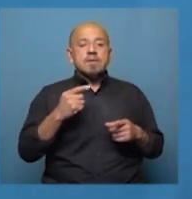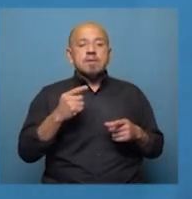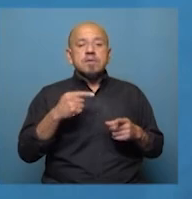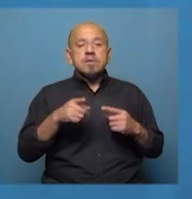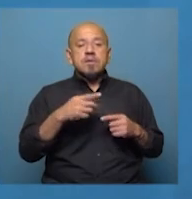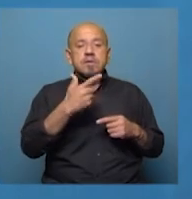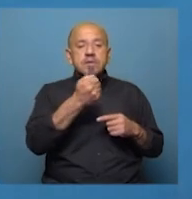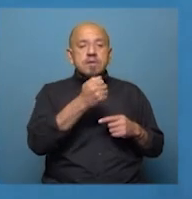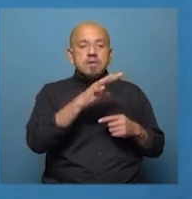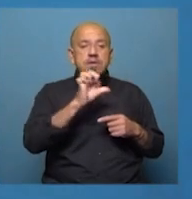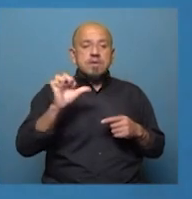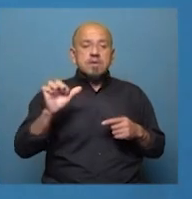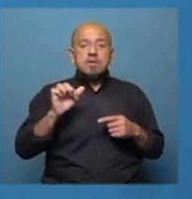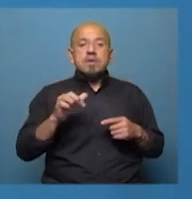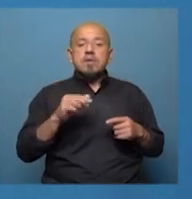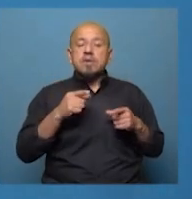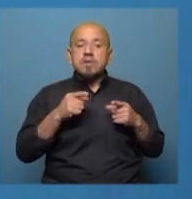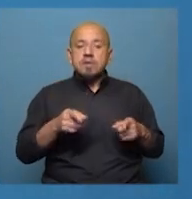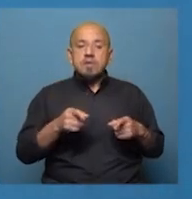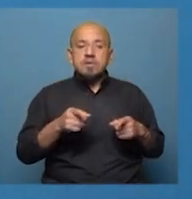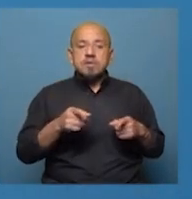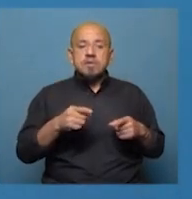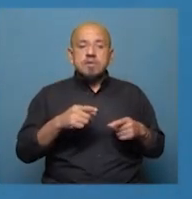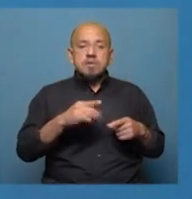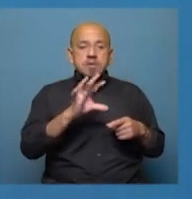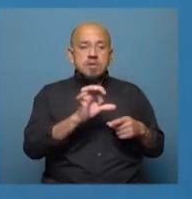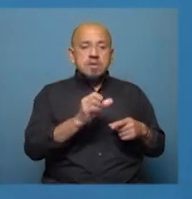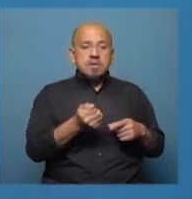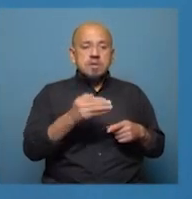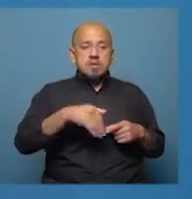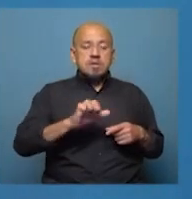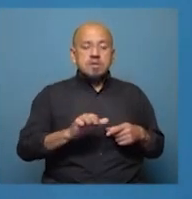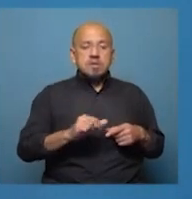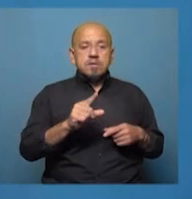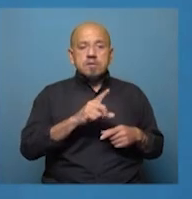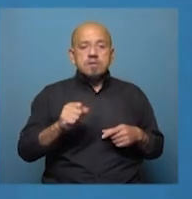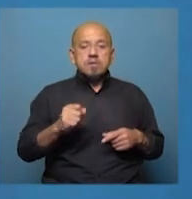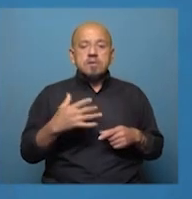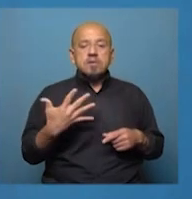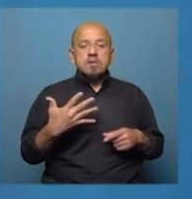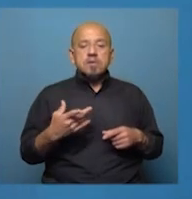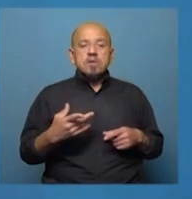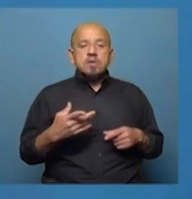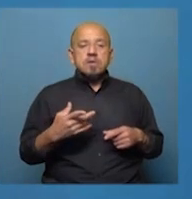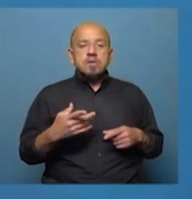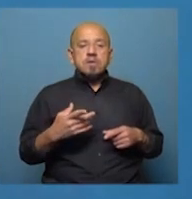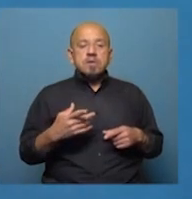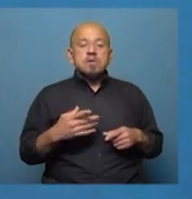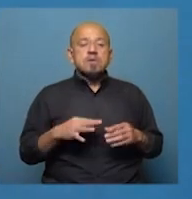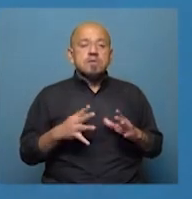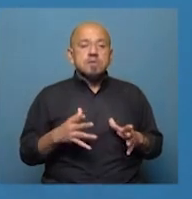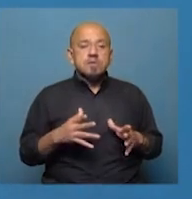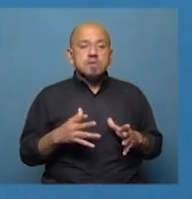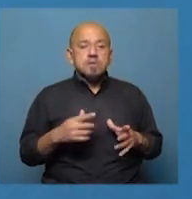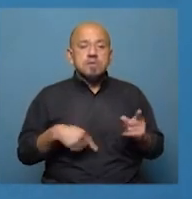asce que le iba inhabilitar al same 105 que es el servicio de emergencias y de traslados lo iba inhabilitar como